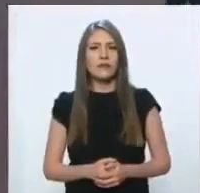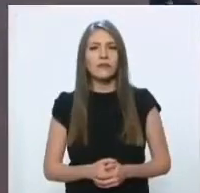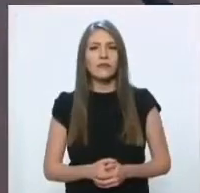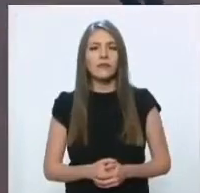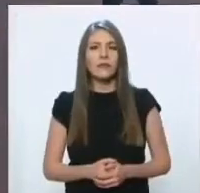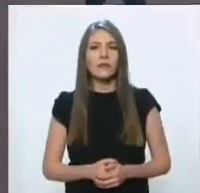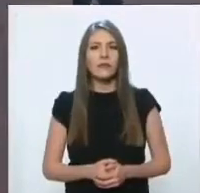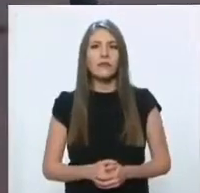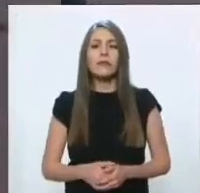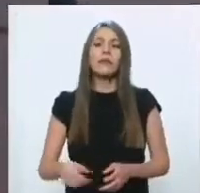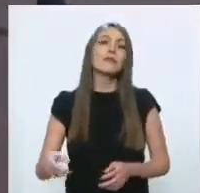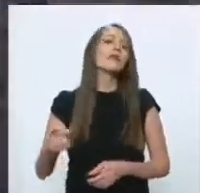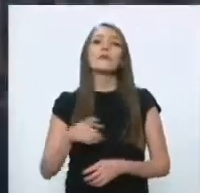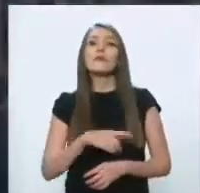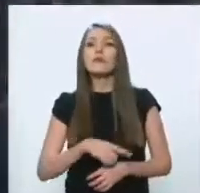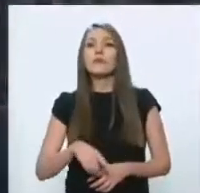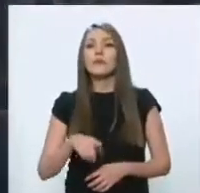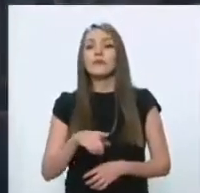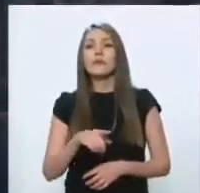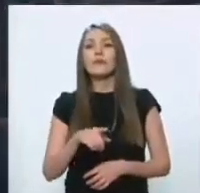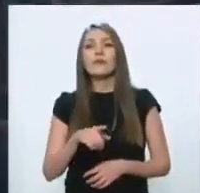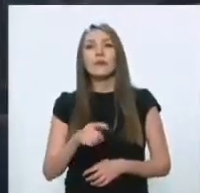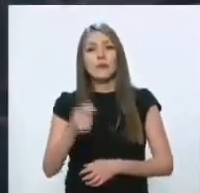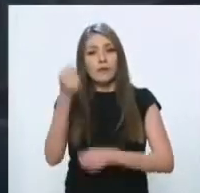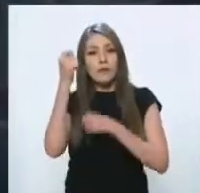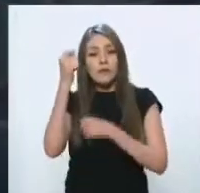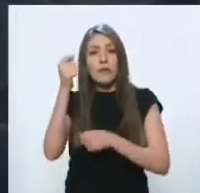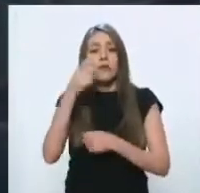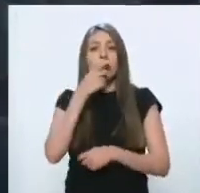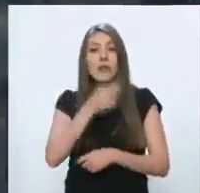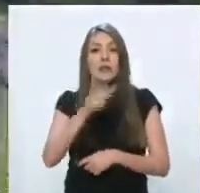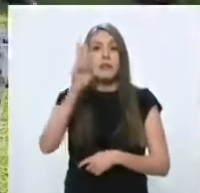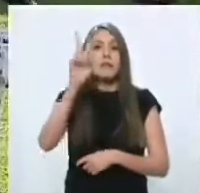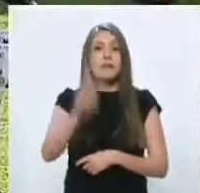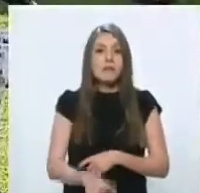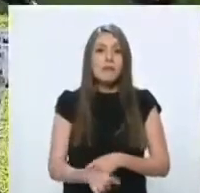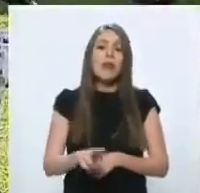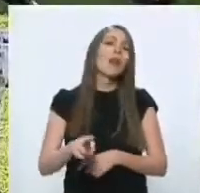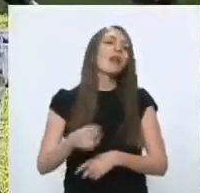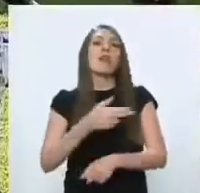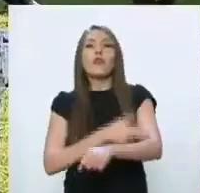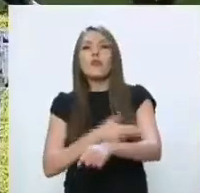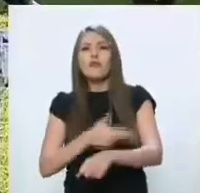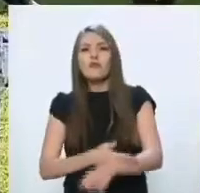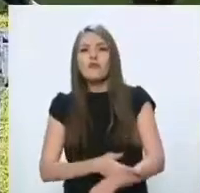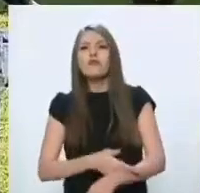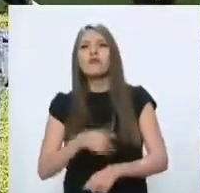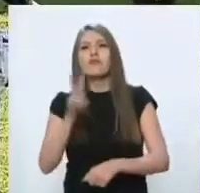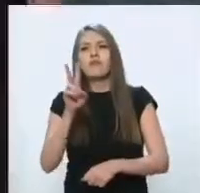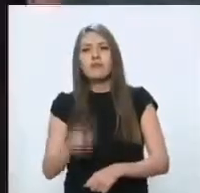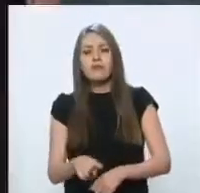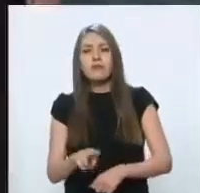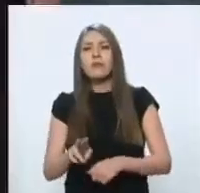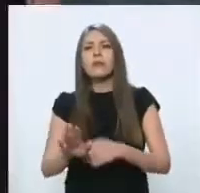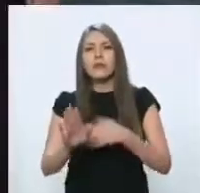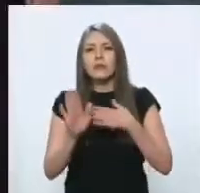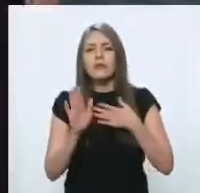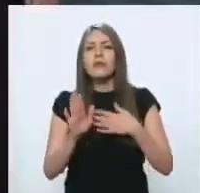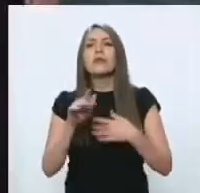Protestan honrar y defender con lealtad y